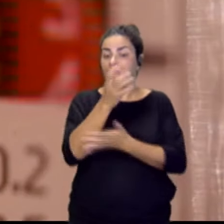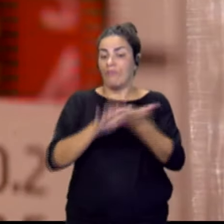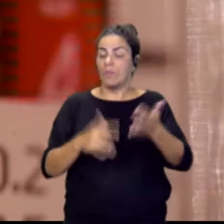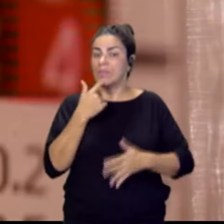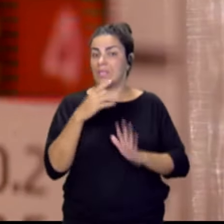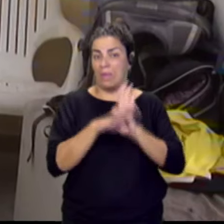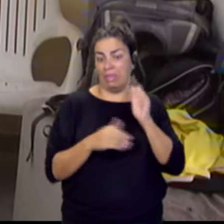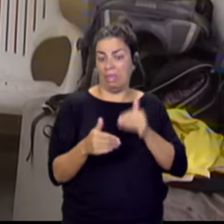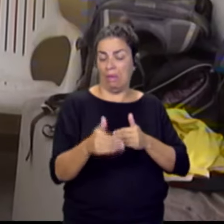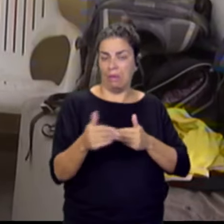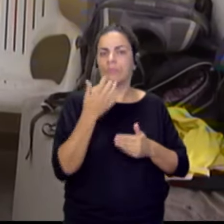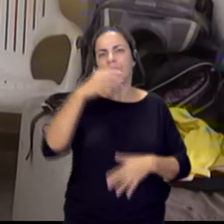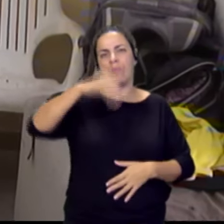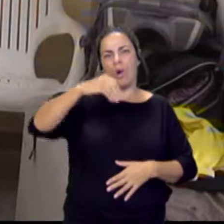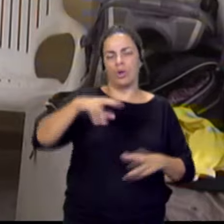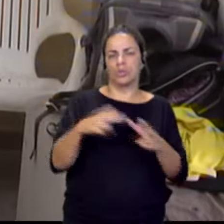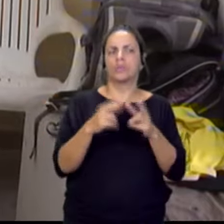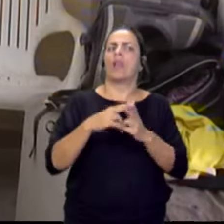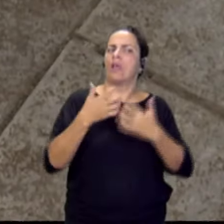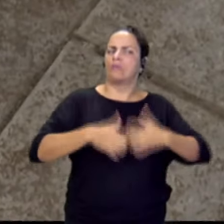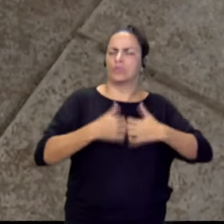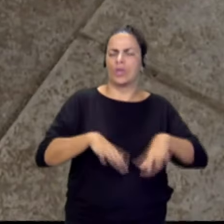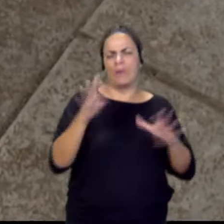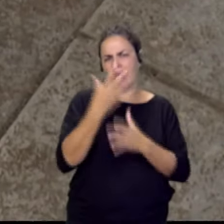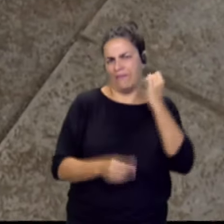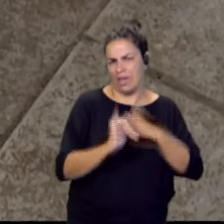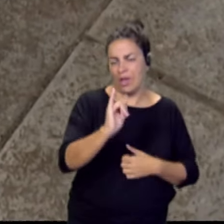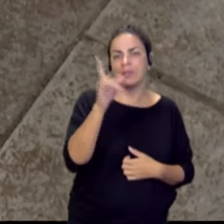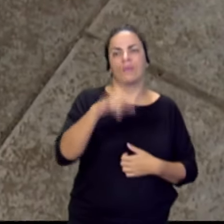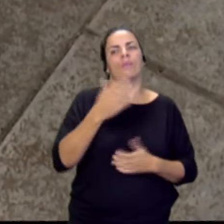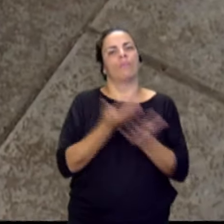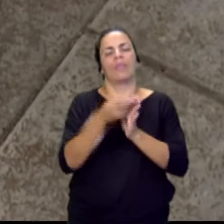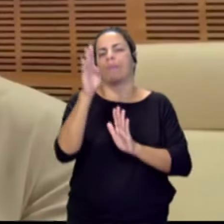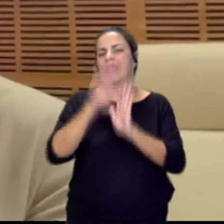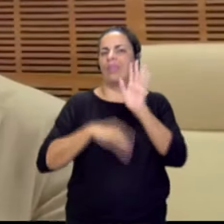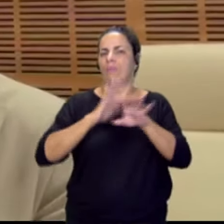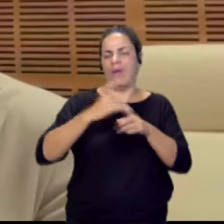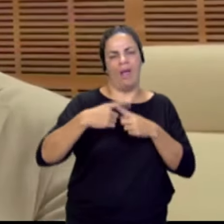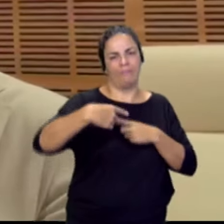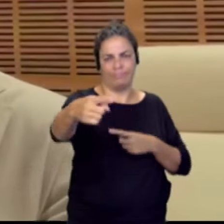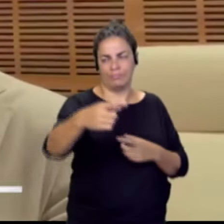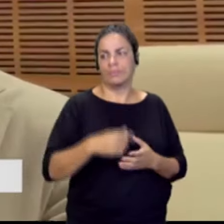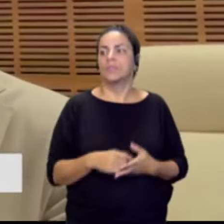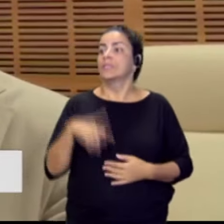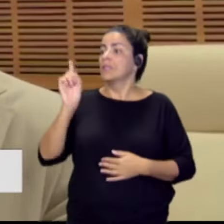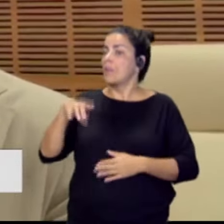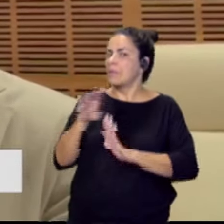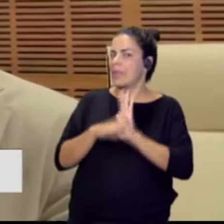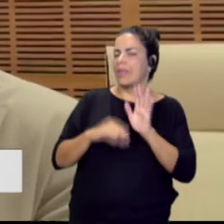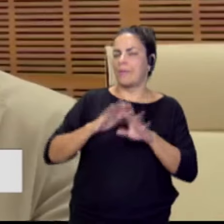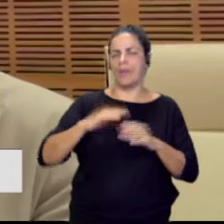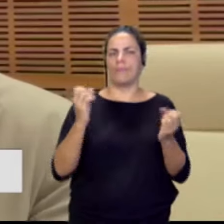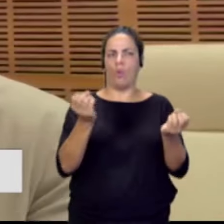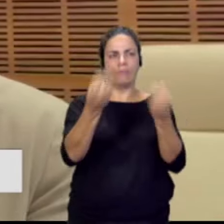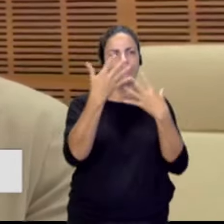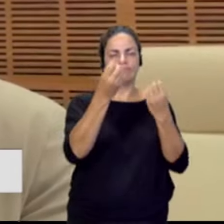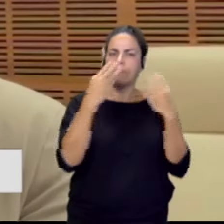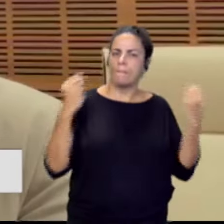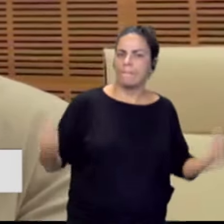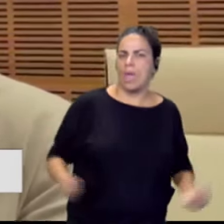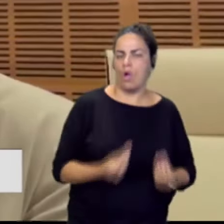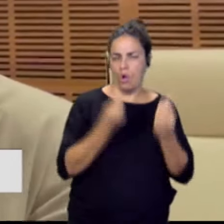sociales están funcionando, aunque con fallos, y pide tomar medidas a largo plazo. También medidas de mejora del conocimiento para que